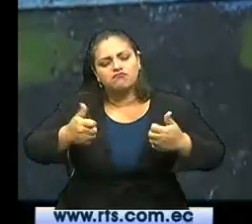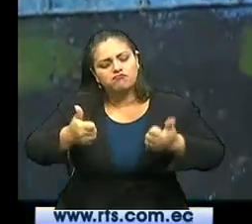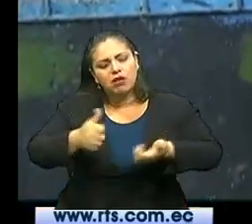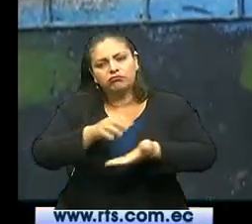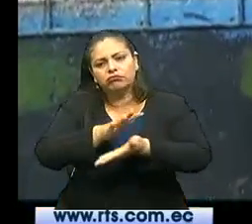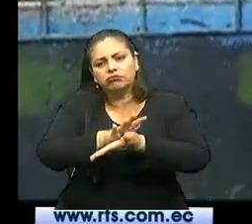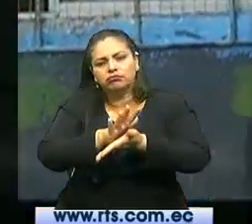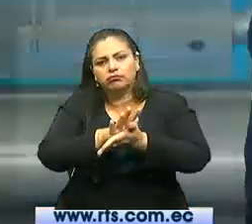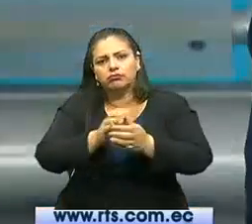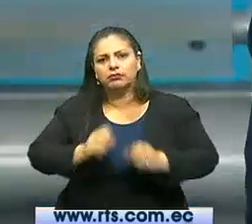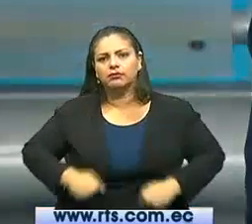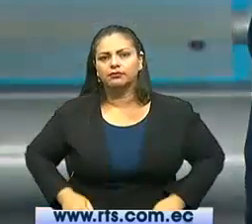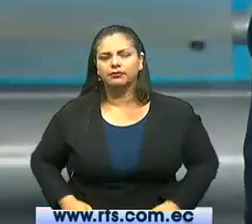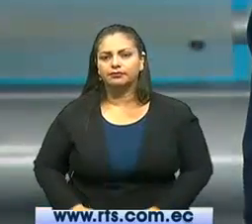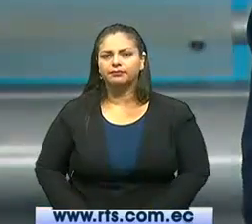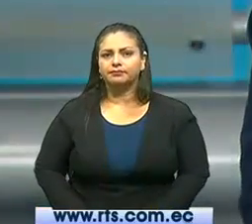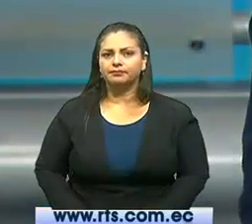Maquilón.